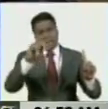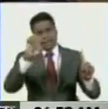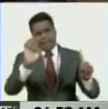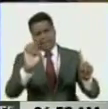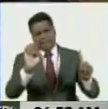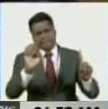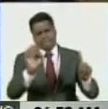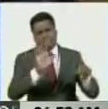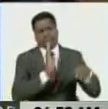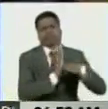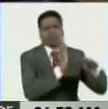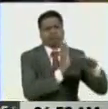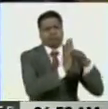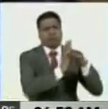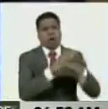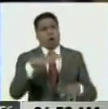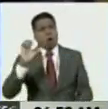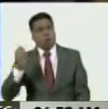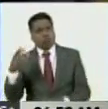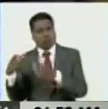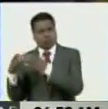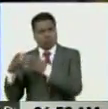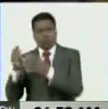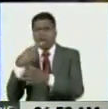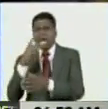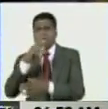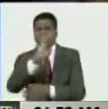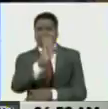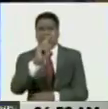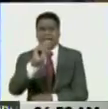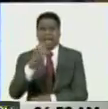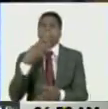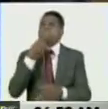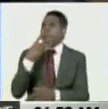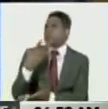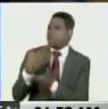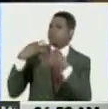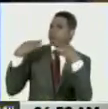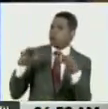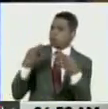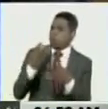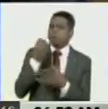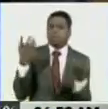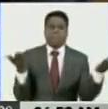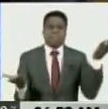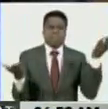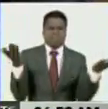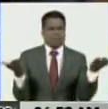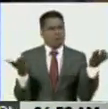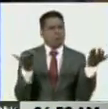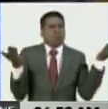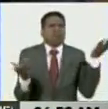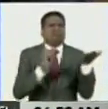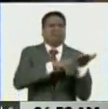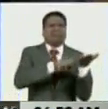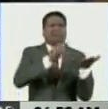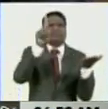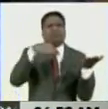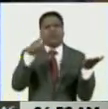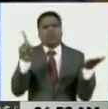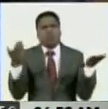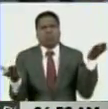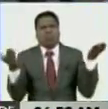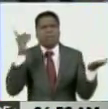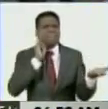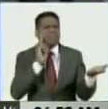lado dicen que esto estuvo bien el proceso. ¿Qué fue lo que realmente ocurrió en las primeras jornadas de este proceso de validación, rectora?